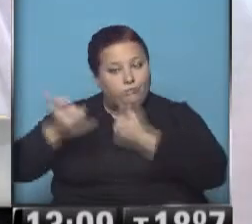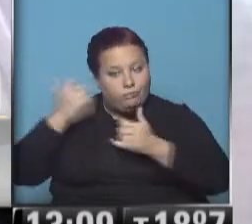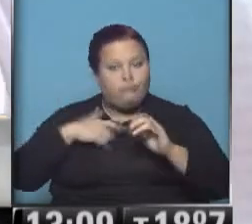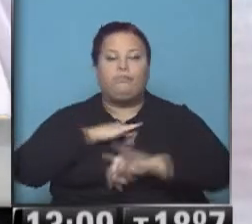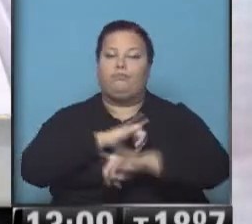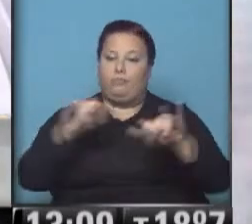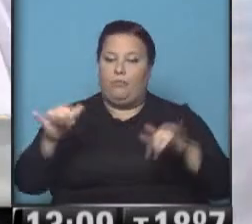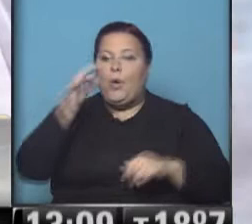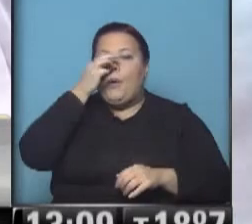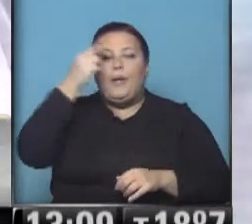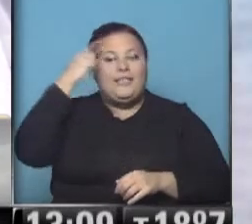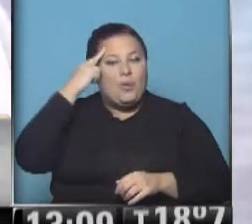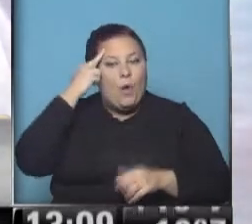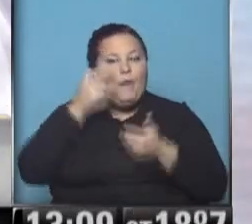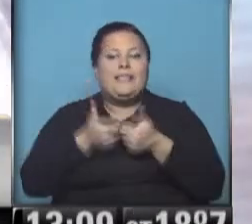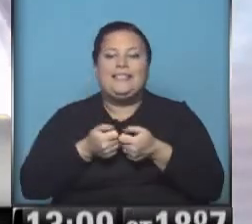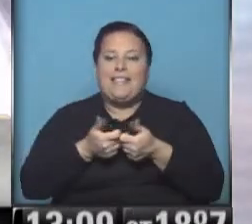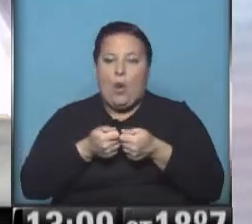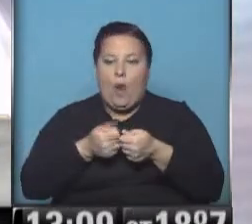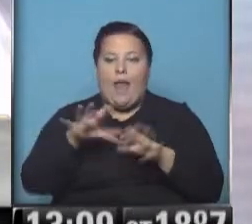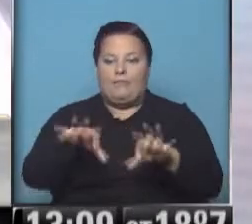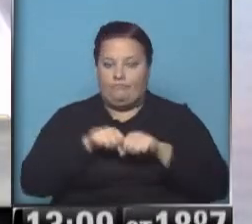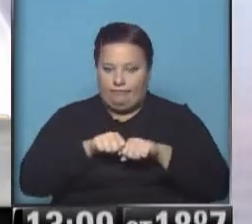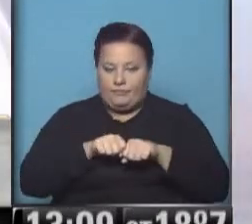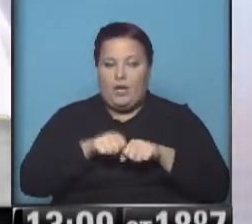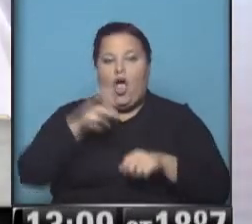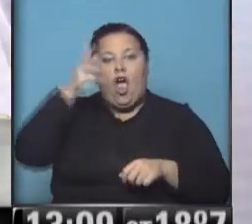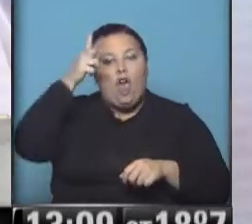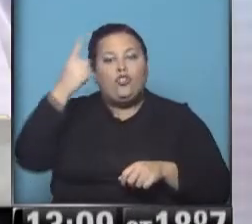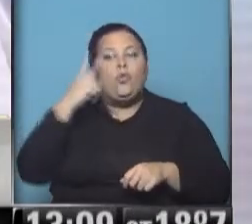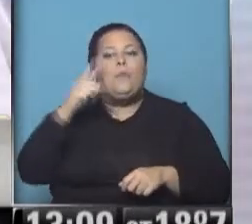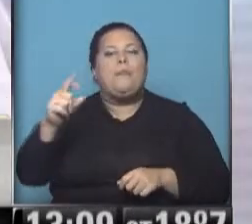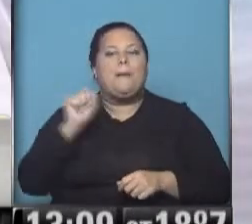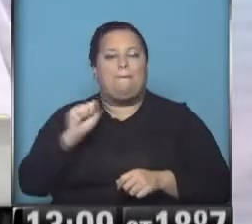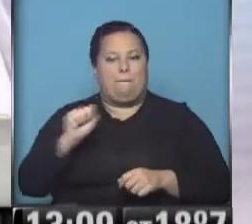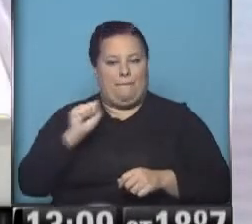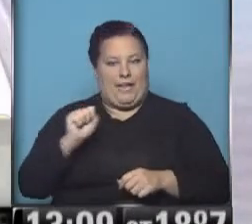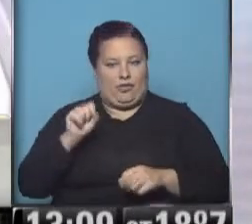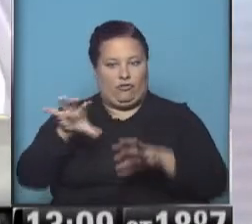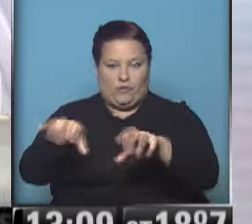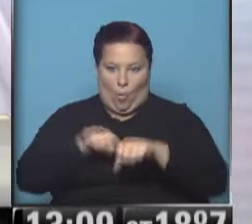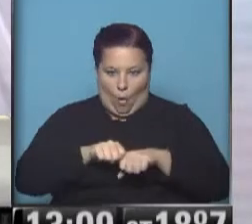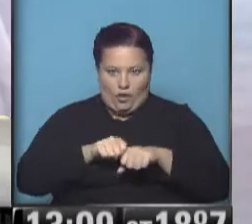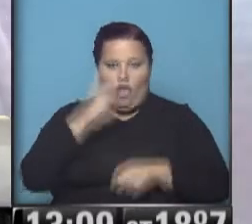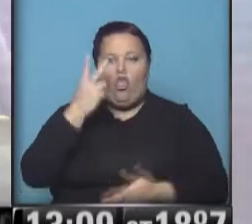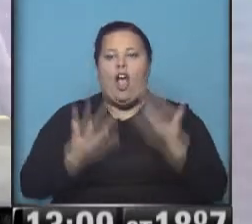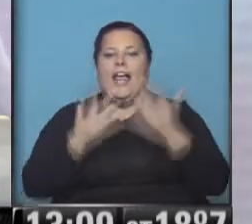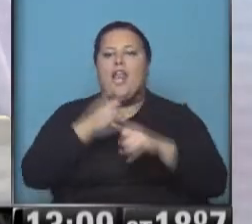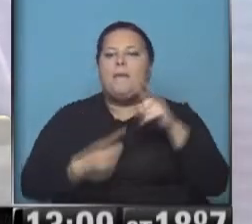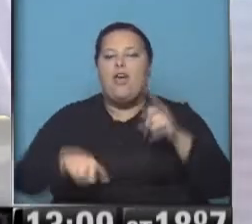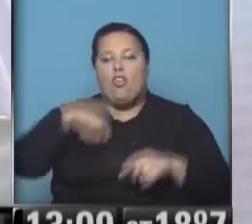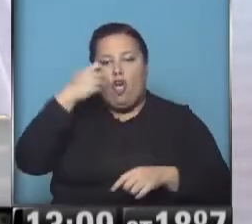contra el cai 29 celulares decomisados 81 mil pesos decomisados dos kilos y medio de